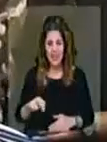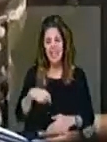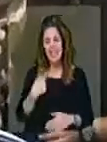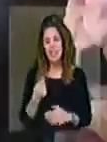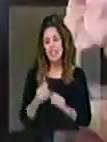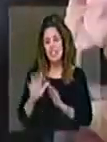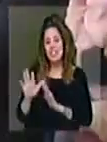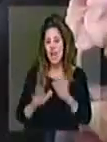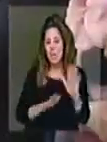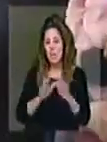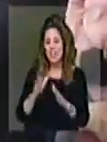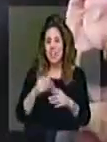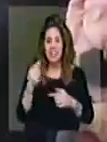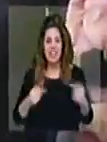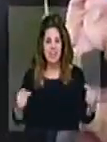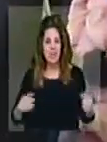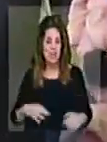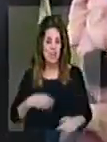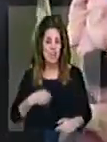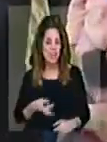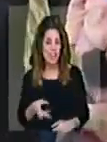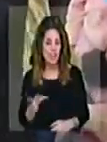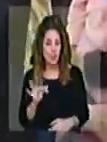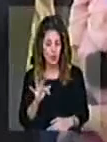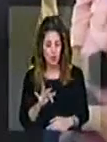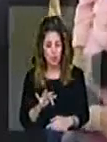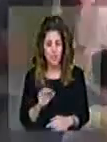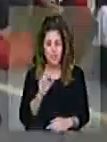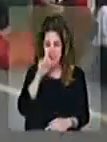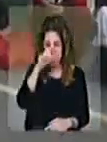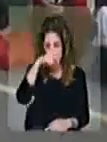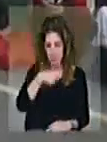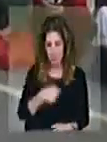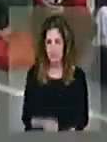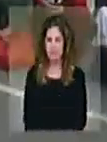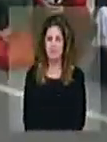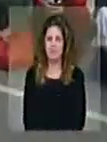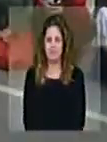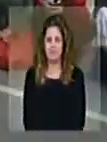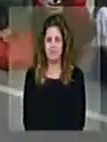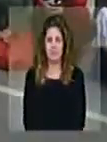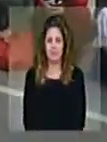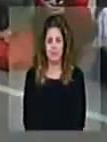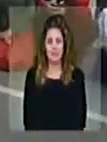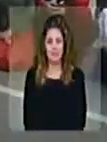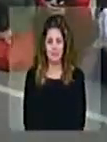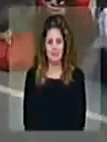otras exposiciones de elementos de la vida cotidiana de Montevideo.